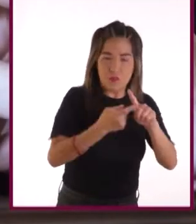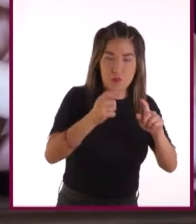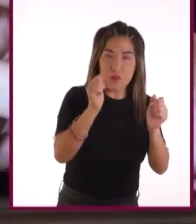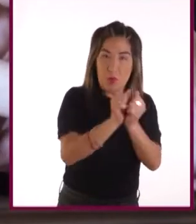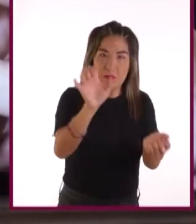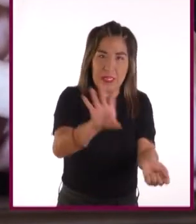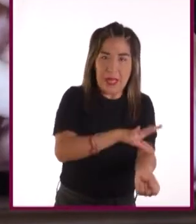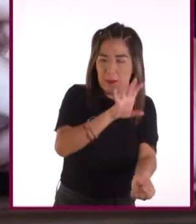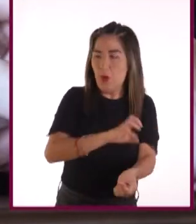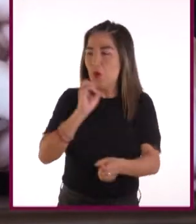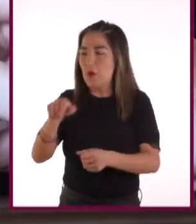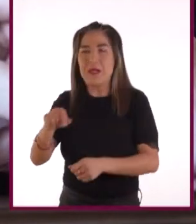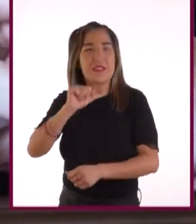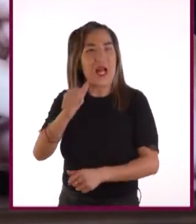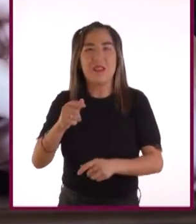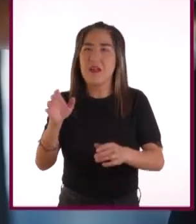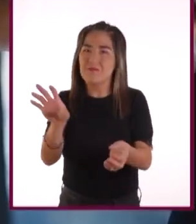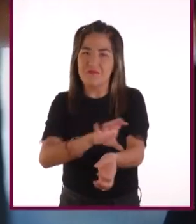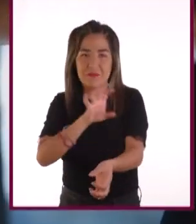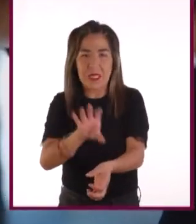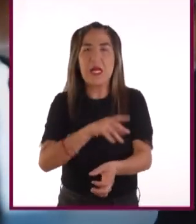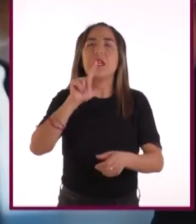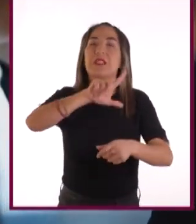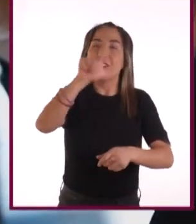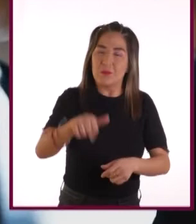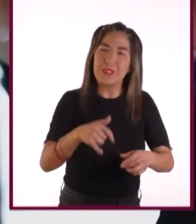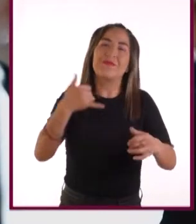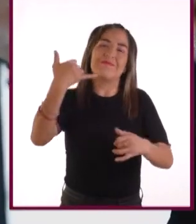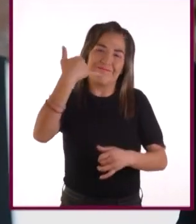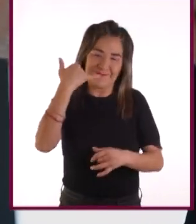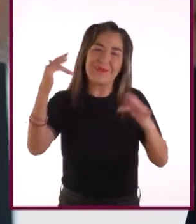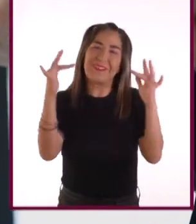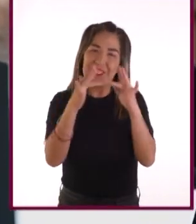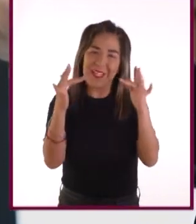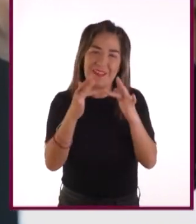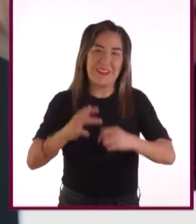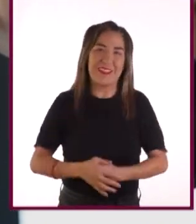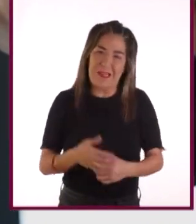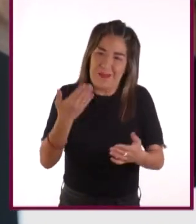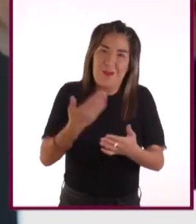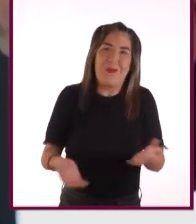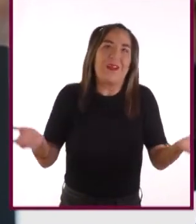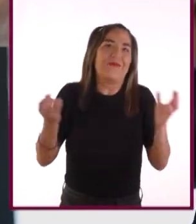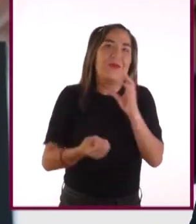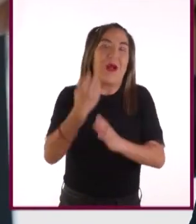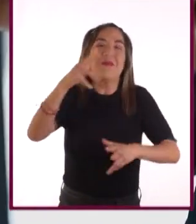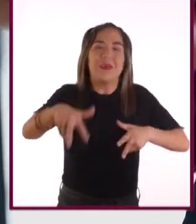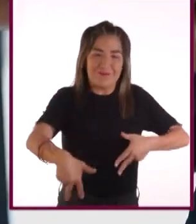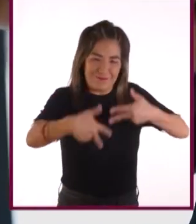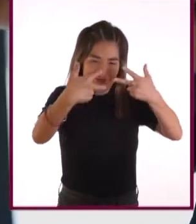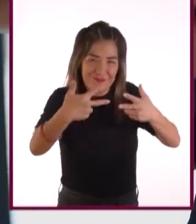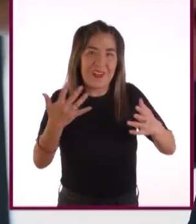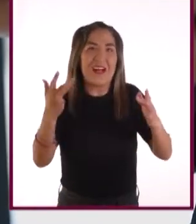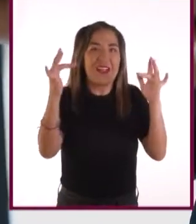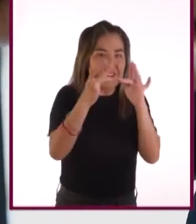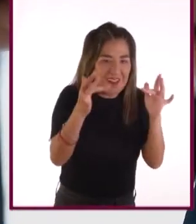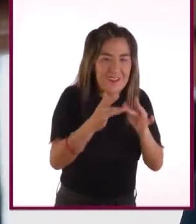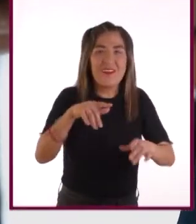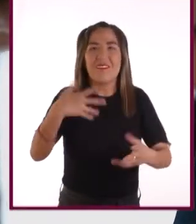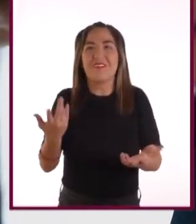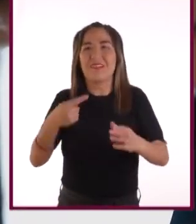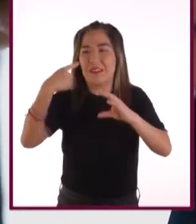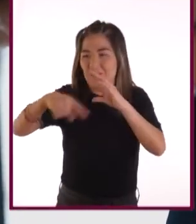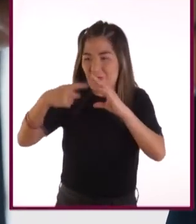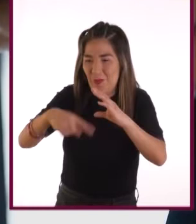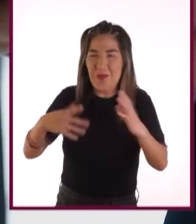inalámbrico. Después tenemos el desarrollo del teléfono y actualmente, pues no inventes, ya están las llamadas telefónicas por celular, los